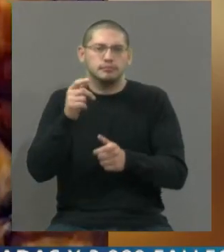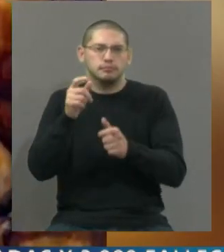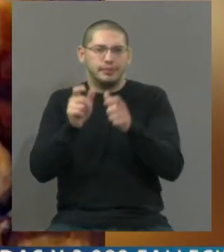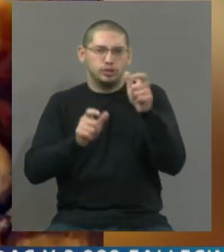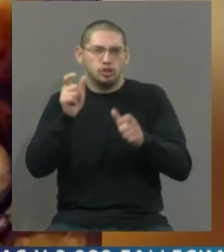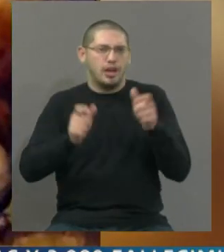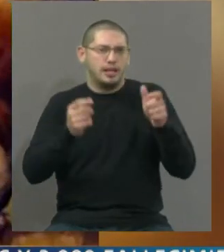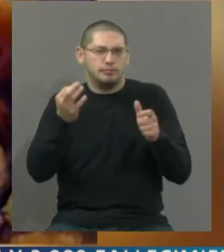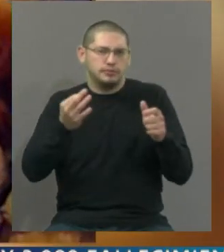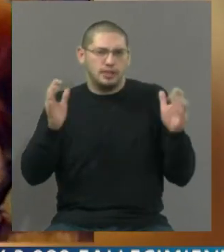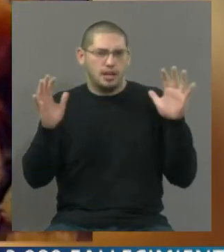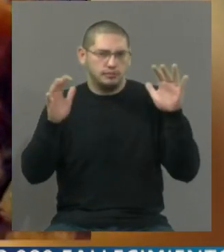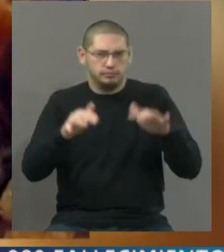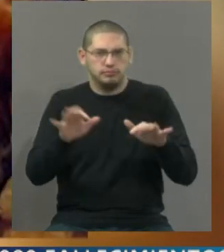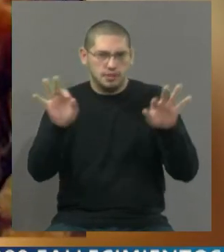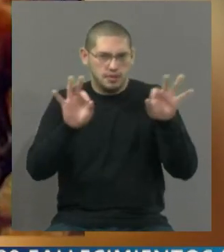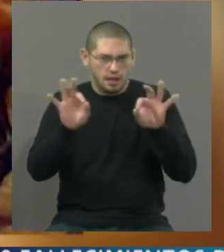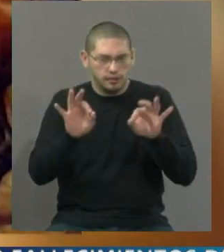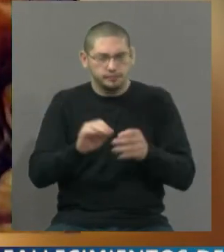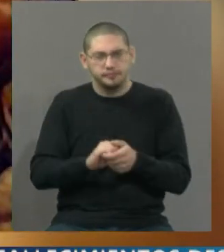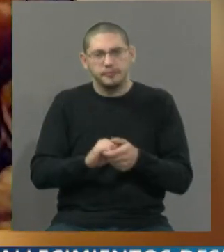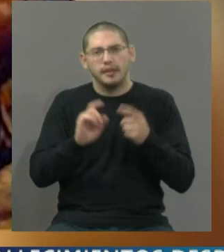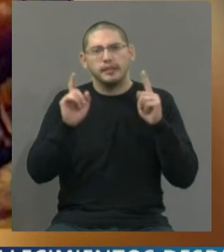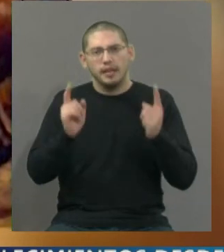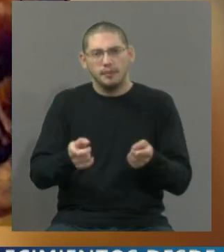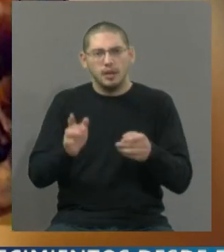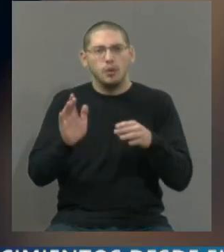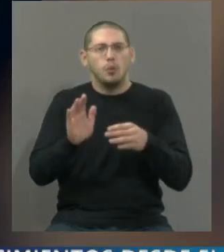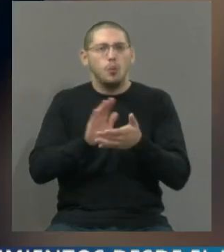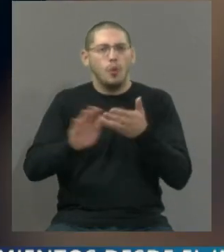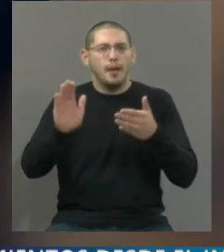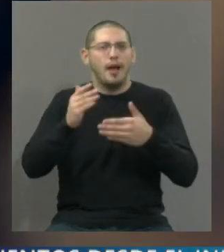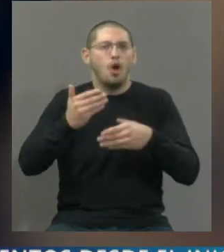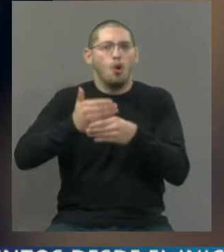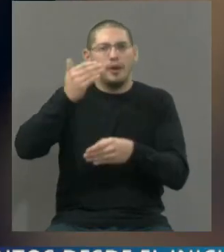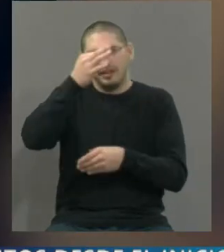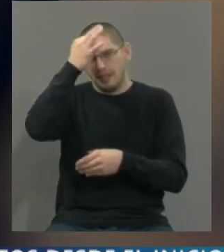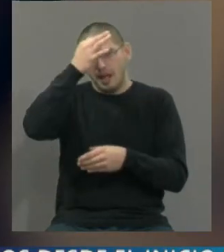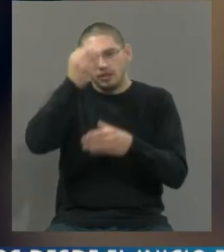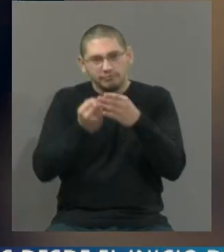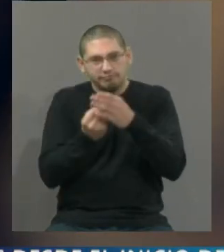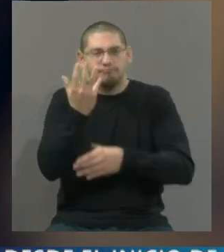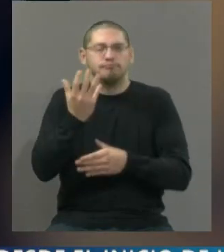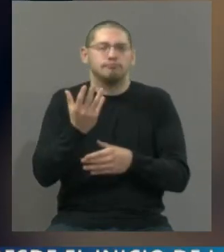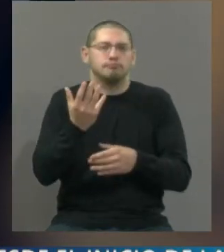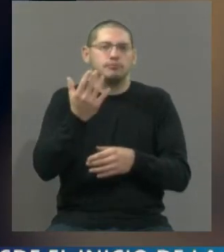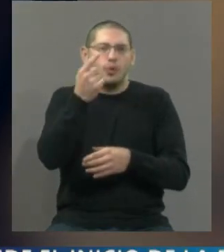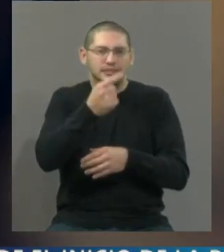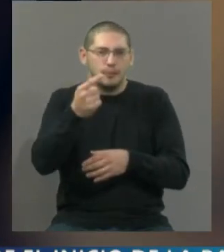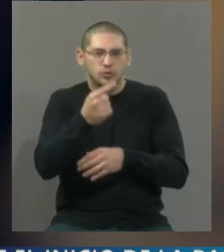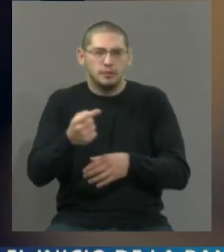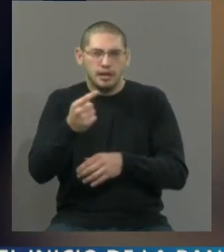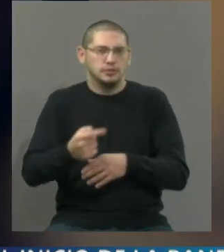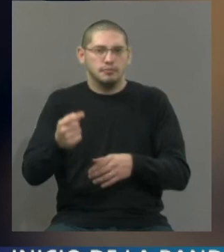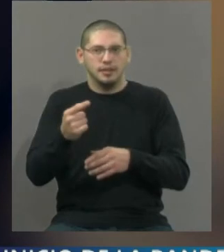invitados especialmente para la ocasión y se va a estrenar una nueva obra de teatro que va a ofrecer funciones semanales en el campo